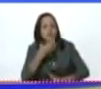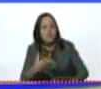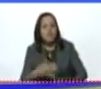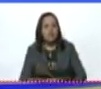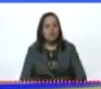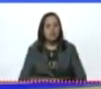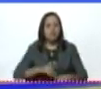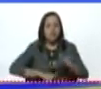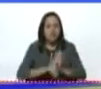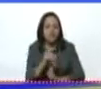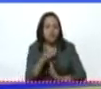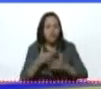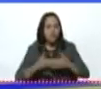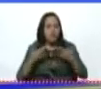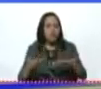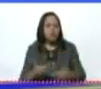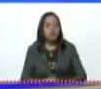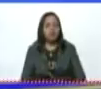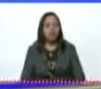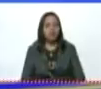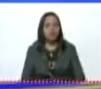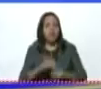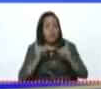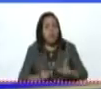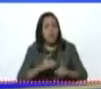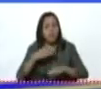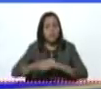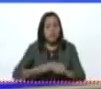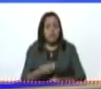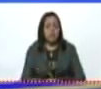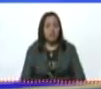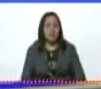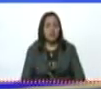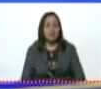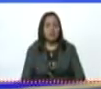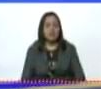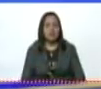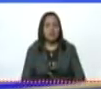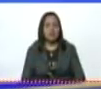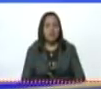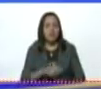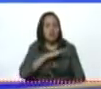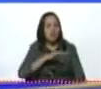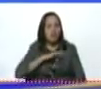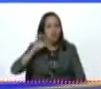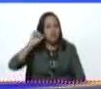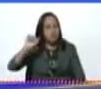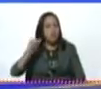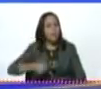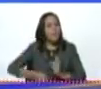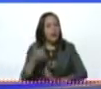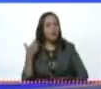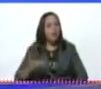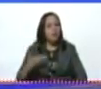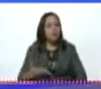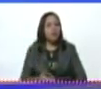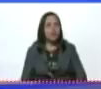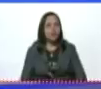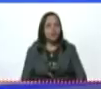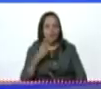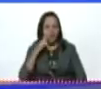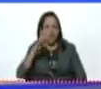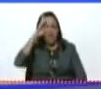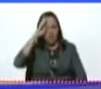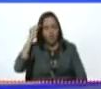su crecimiento. Y así debe ser, sobre todo en socialismo. Miren a Trump cómo ataca